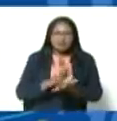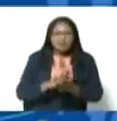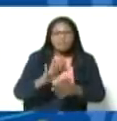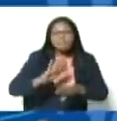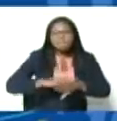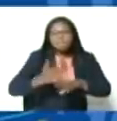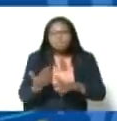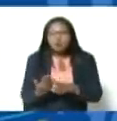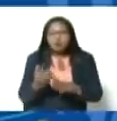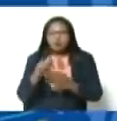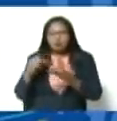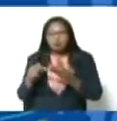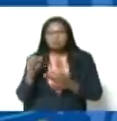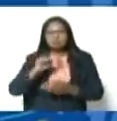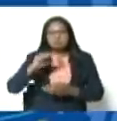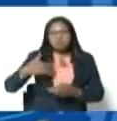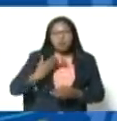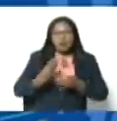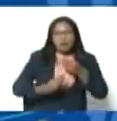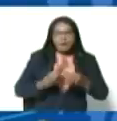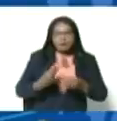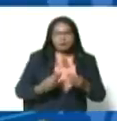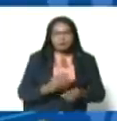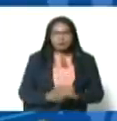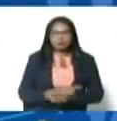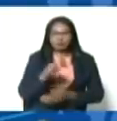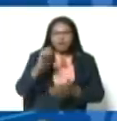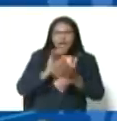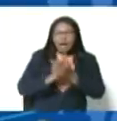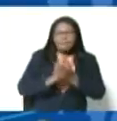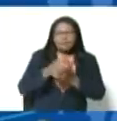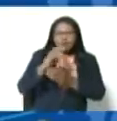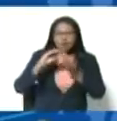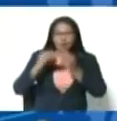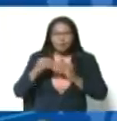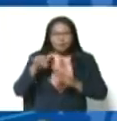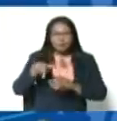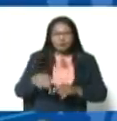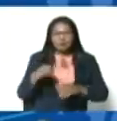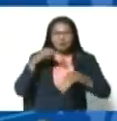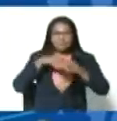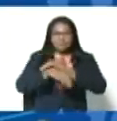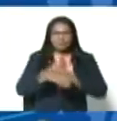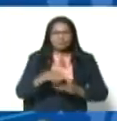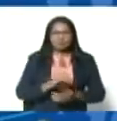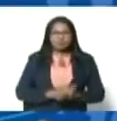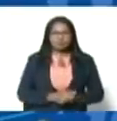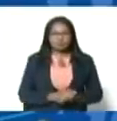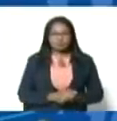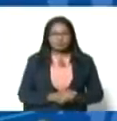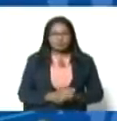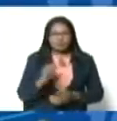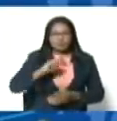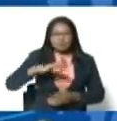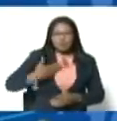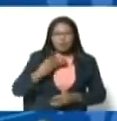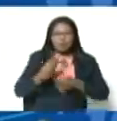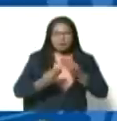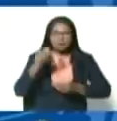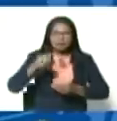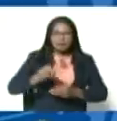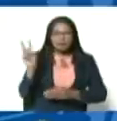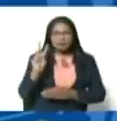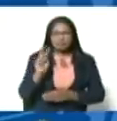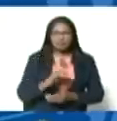los repuestos se pueden hacer, lo saben mis amigos de mantenimiento aquí, todos los repuestos se pueden hacer en Venezuela,